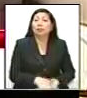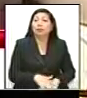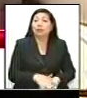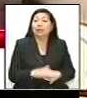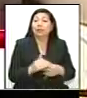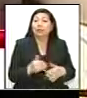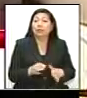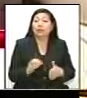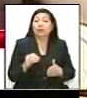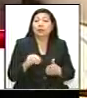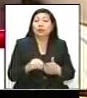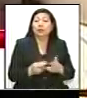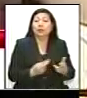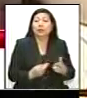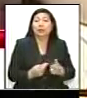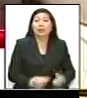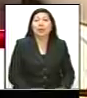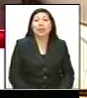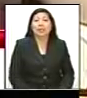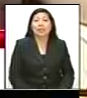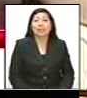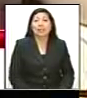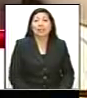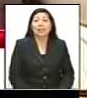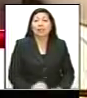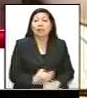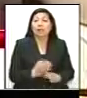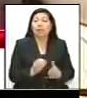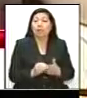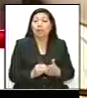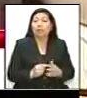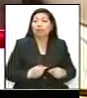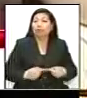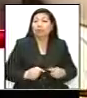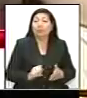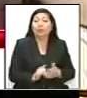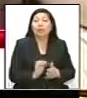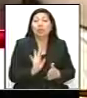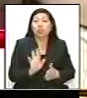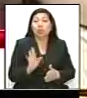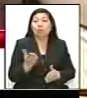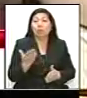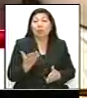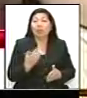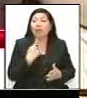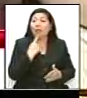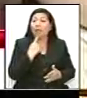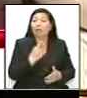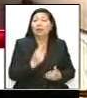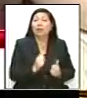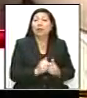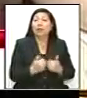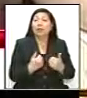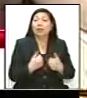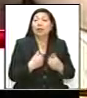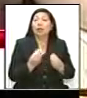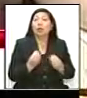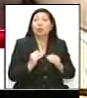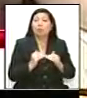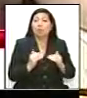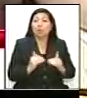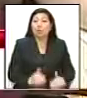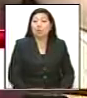y a autorregularse de conformidad con la discrecionalidad que sus autoridades establezcan, teniendo como marco o